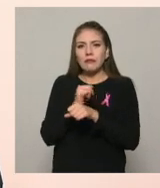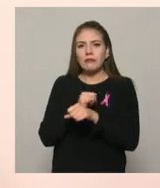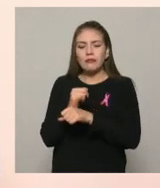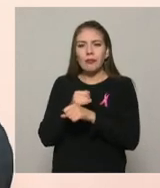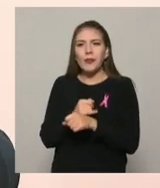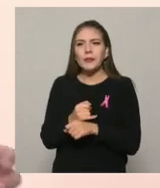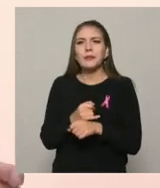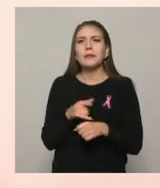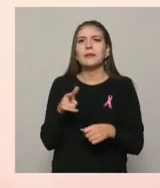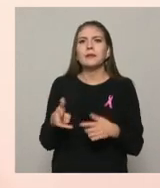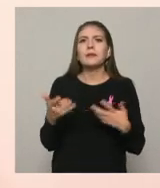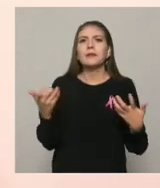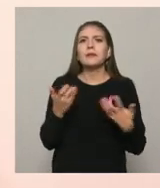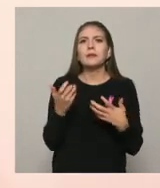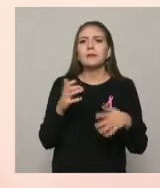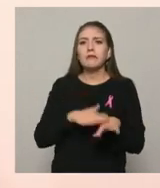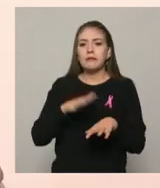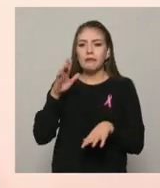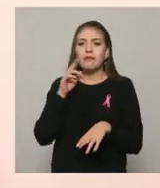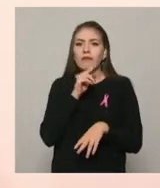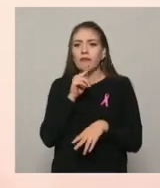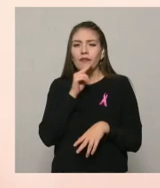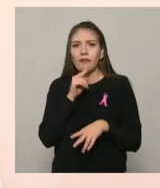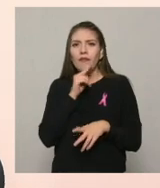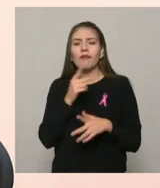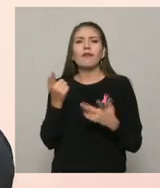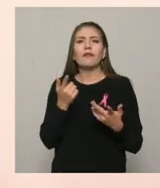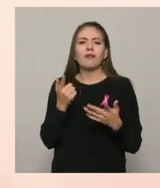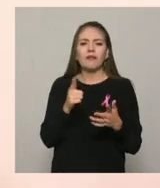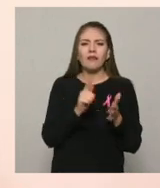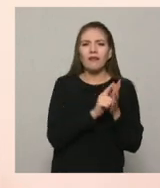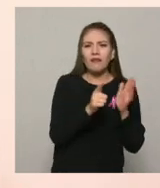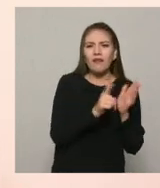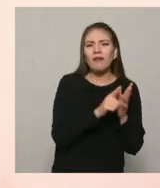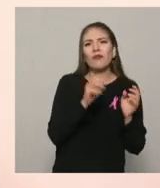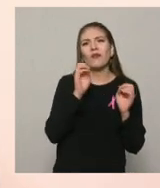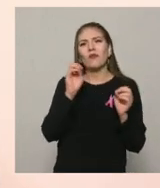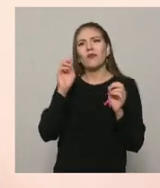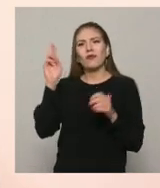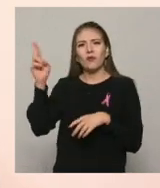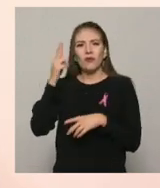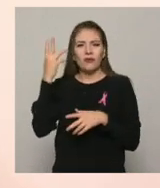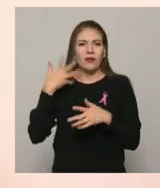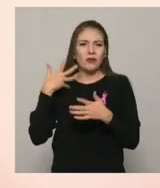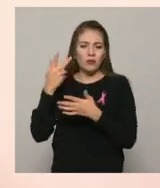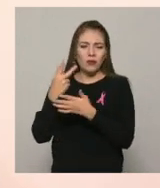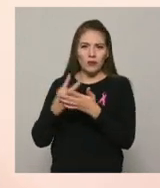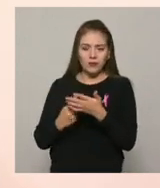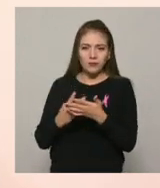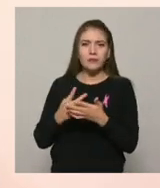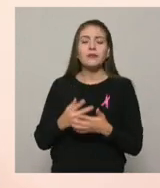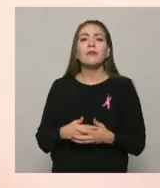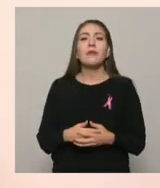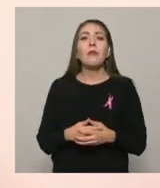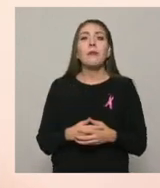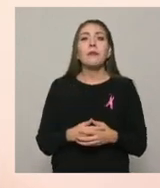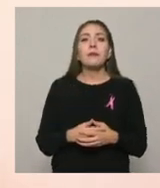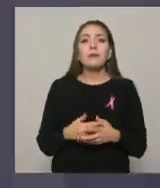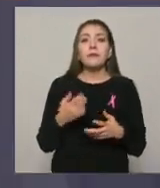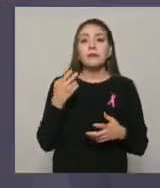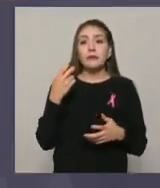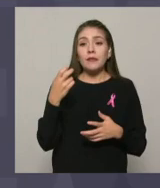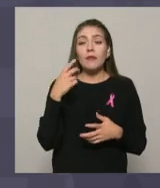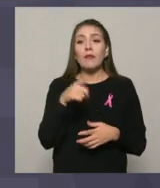más rápido que lo que tienen los libros de texto o los programas académicos de las universidades. Y esto implica que los periodistas nos